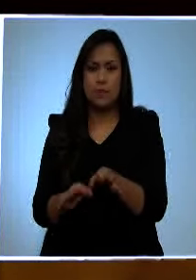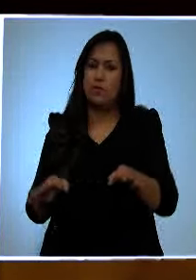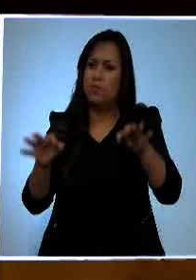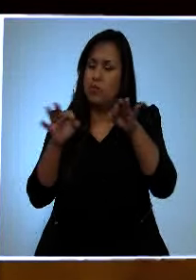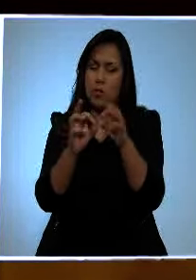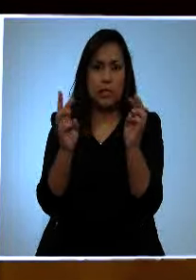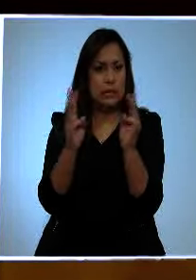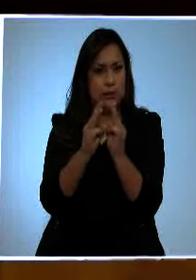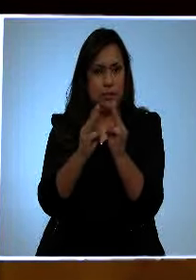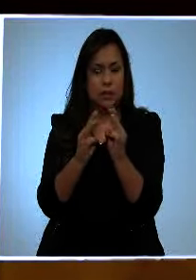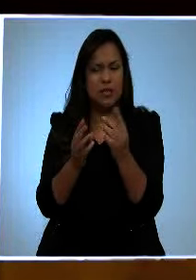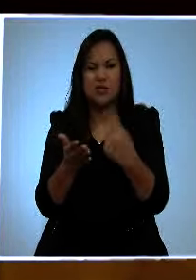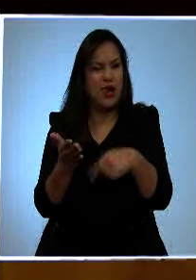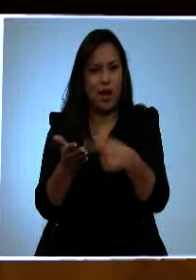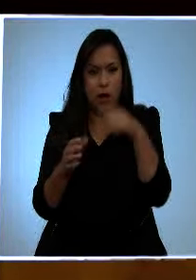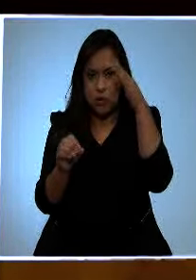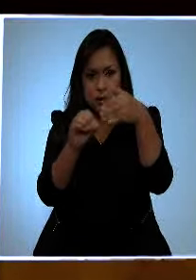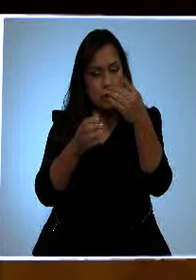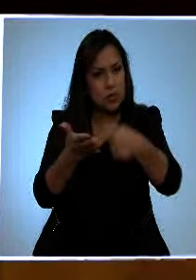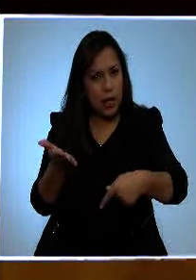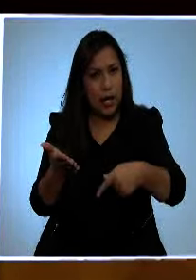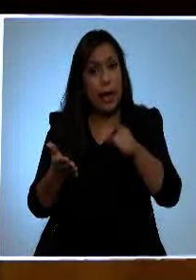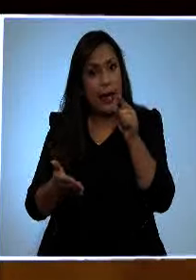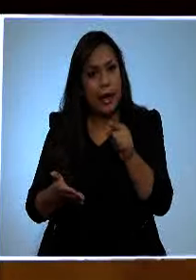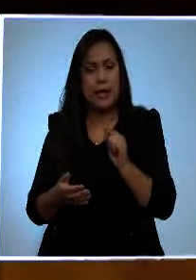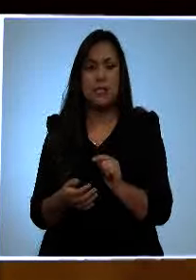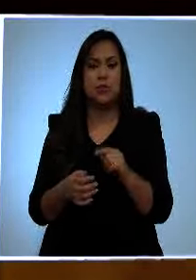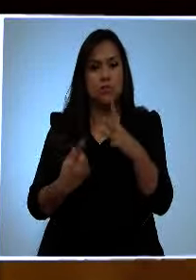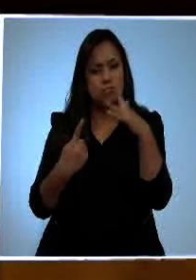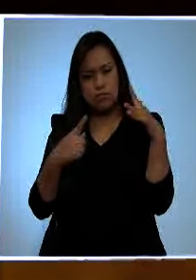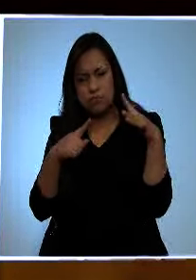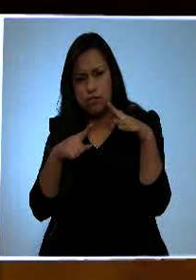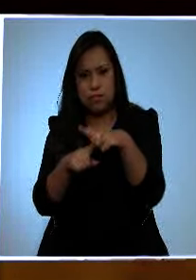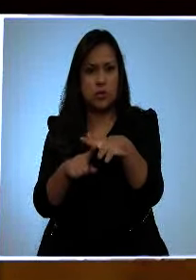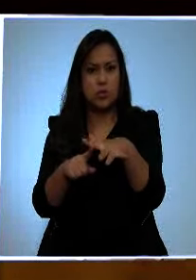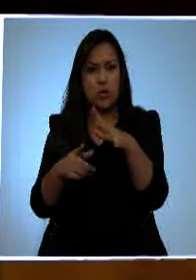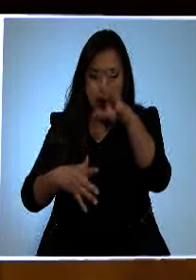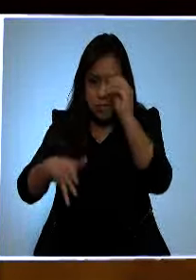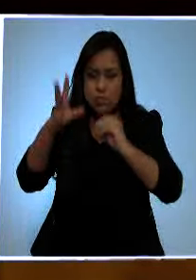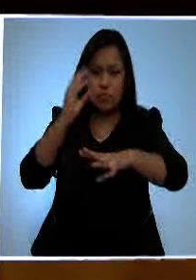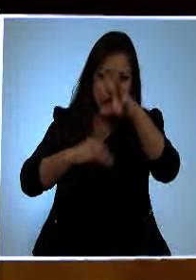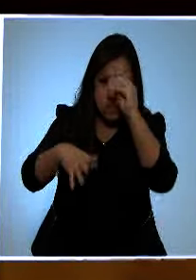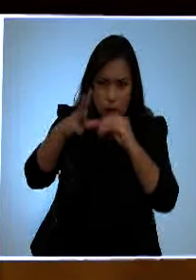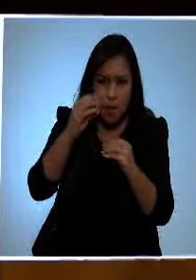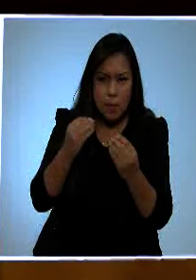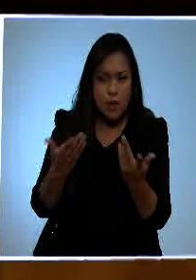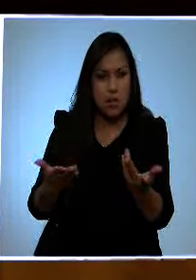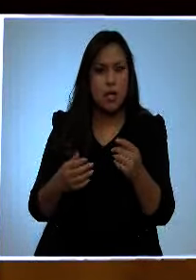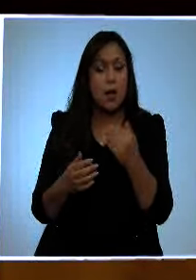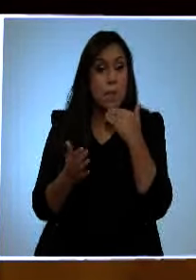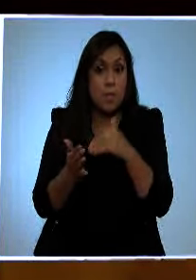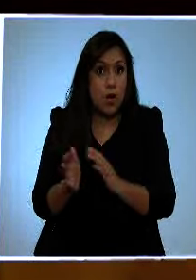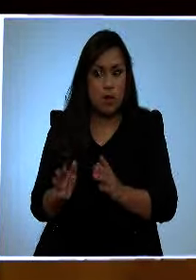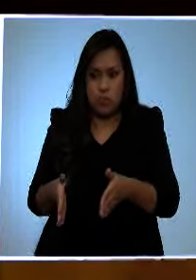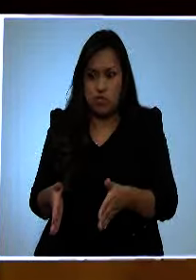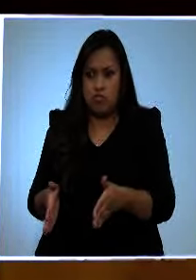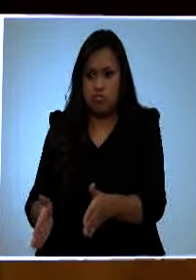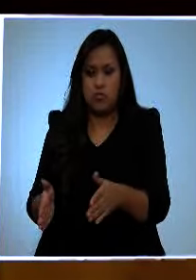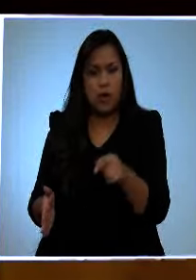es lograr comprender que la interdisciplina es fundamental para poder lograr resolver casos de investigación